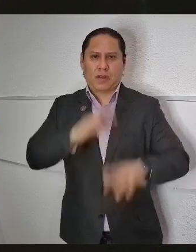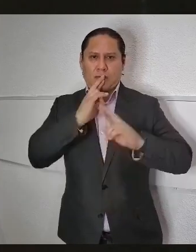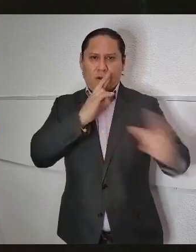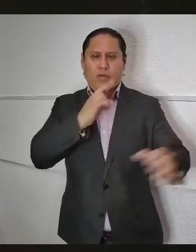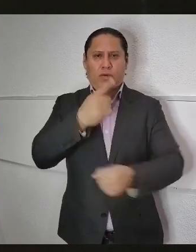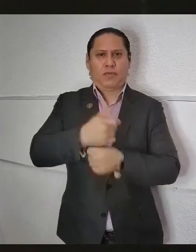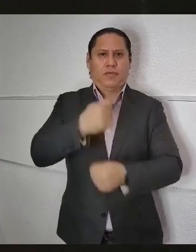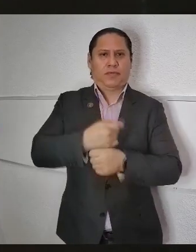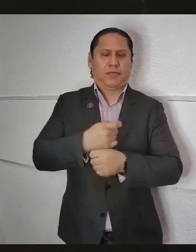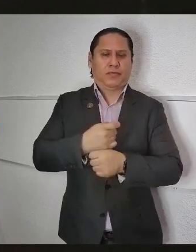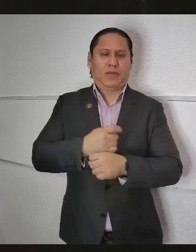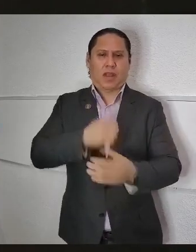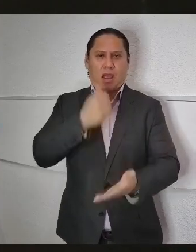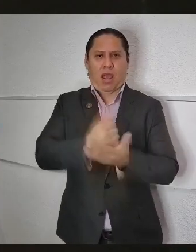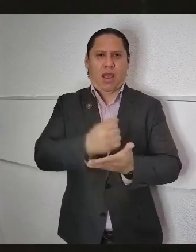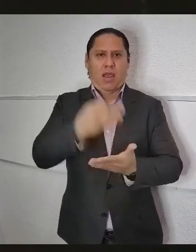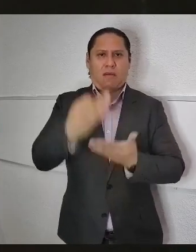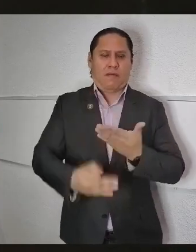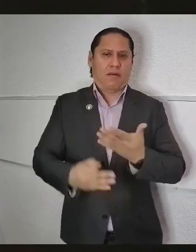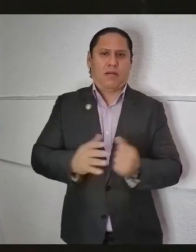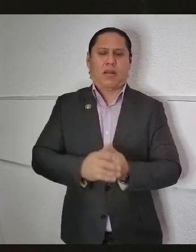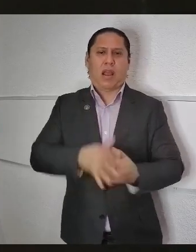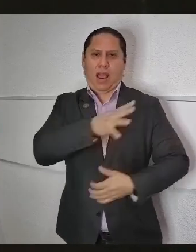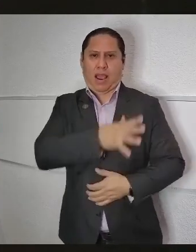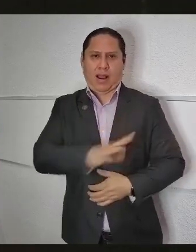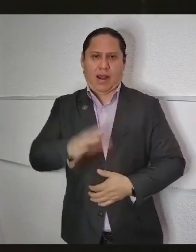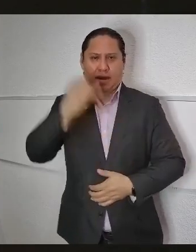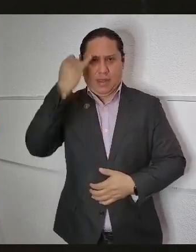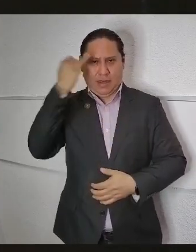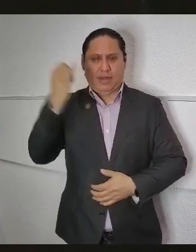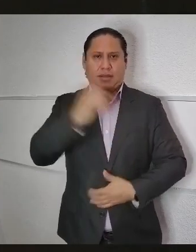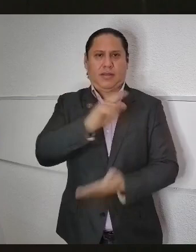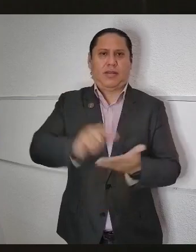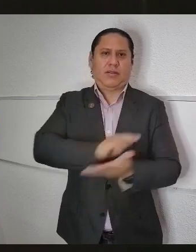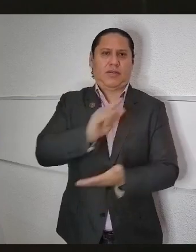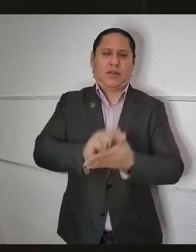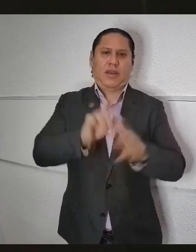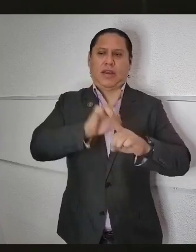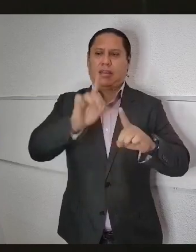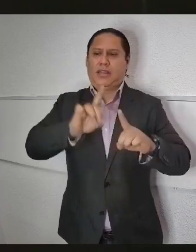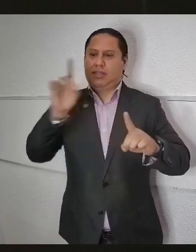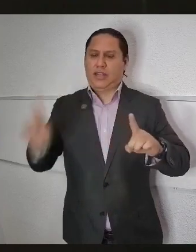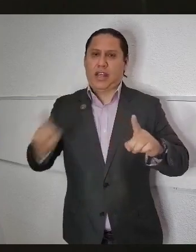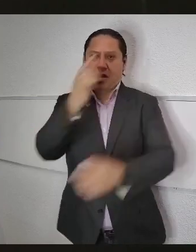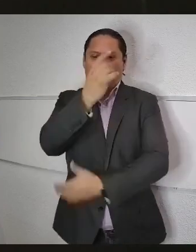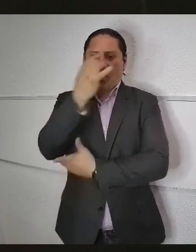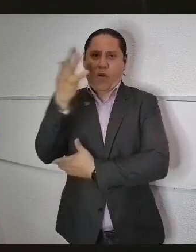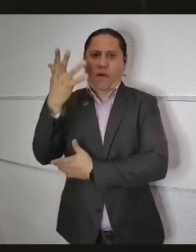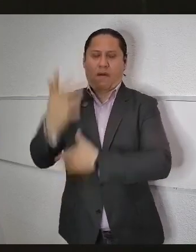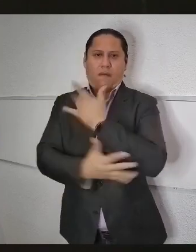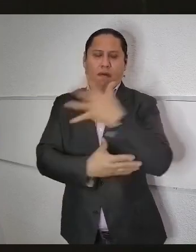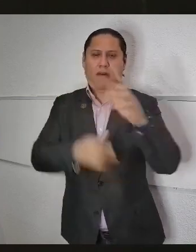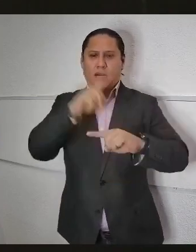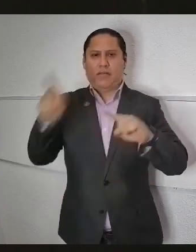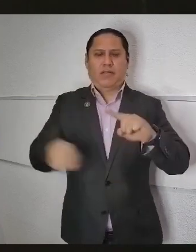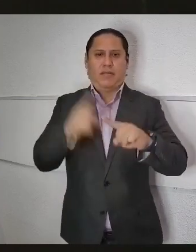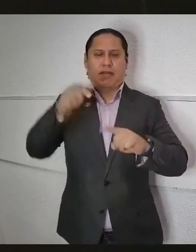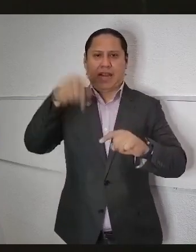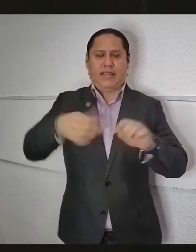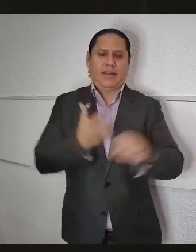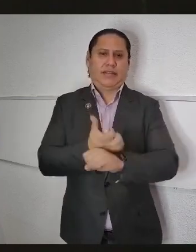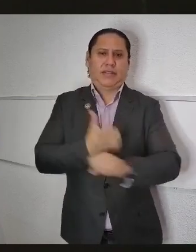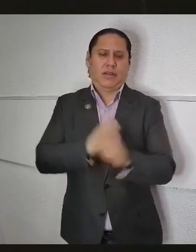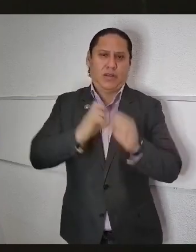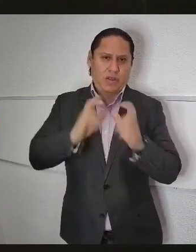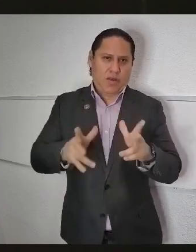Resolutivo primero. Es de aprobarse en lo general la iniciativa de Ley de Desarrollo Forestal Sustentable para el Estado de